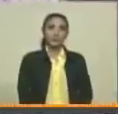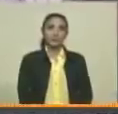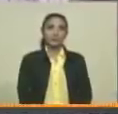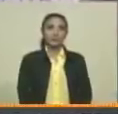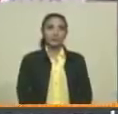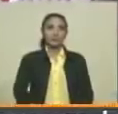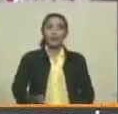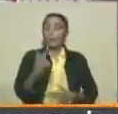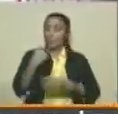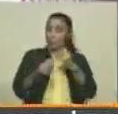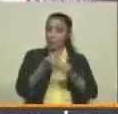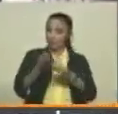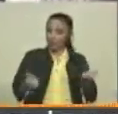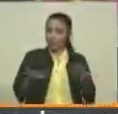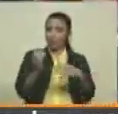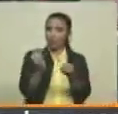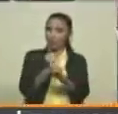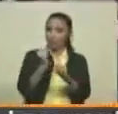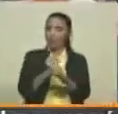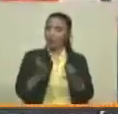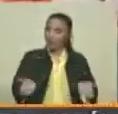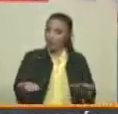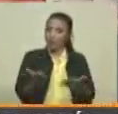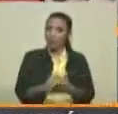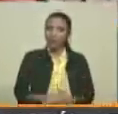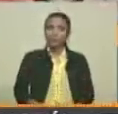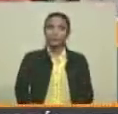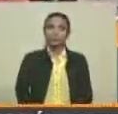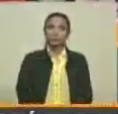Vamos a hacerlo, mi camaradita.